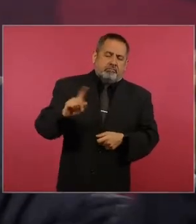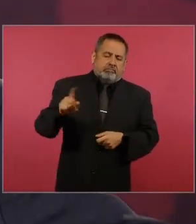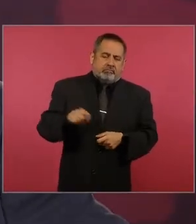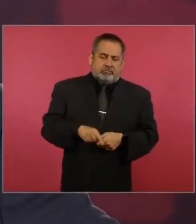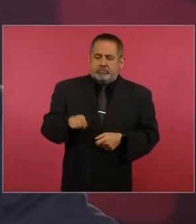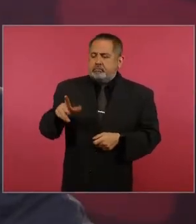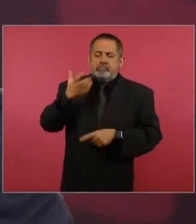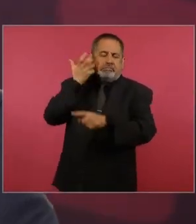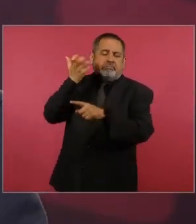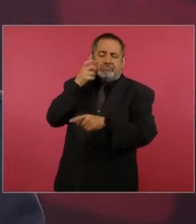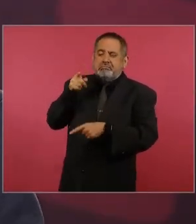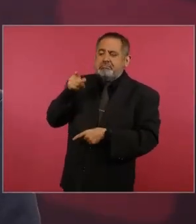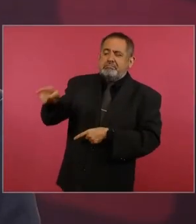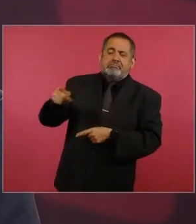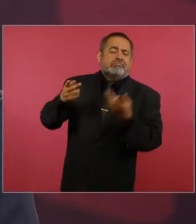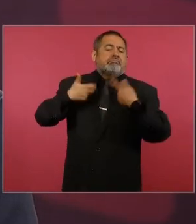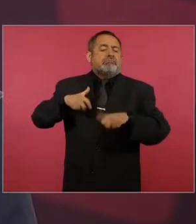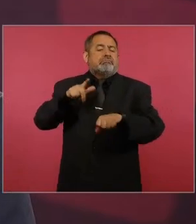era una cosa mía